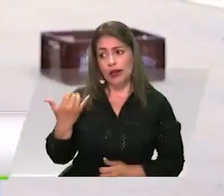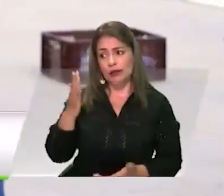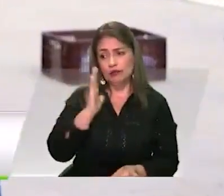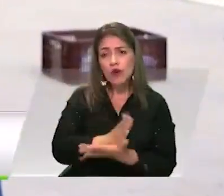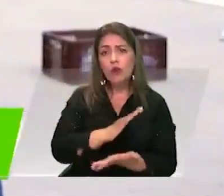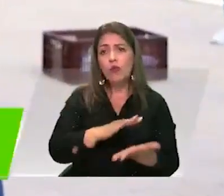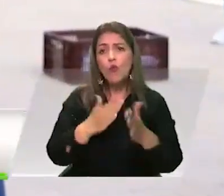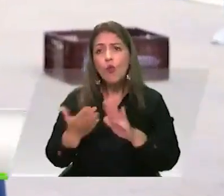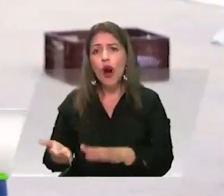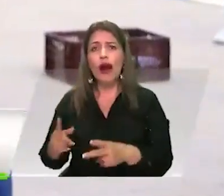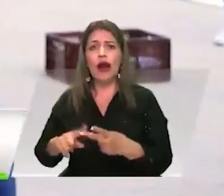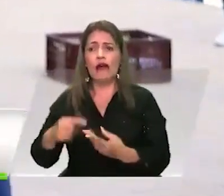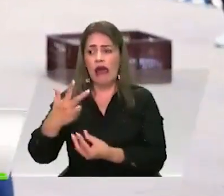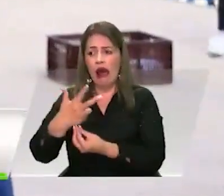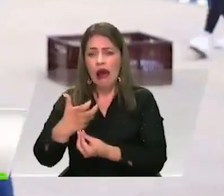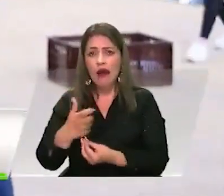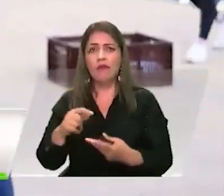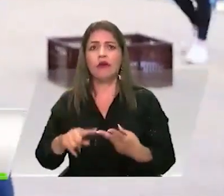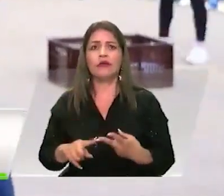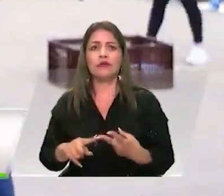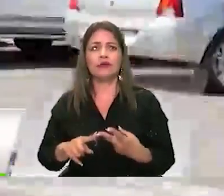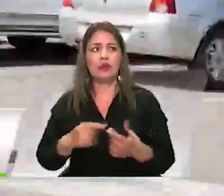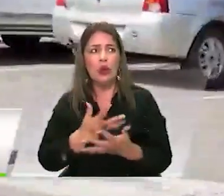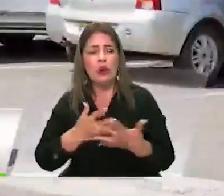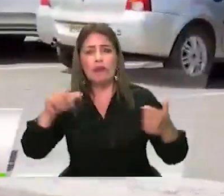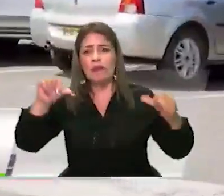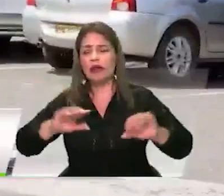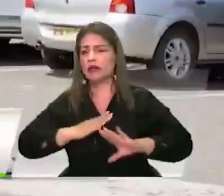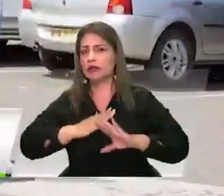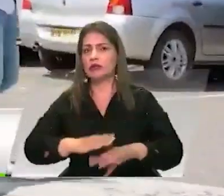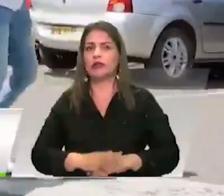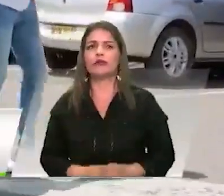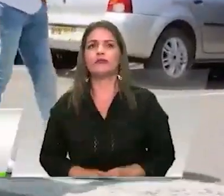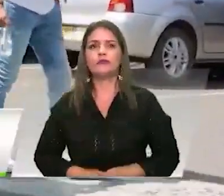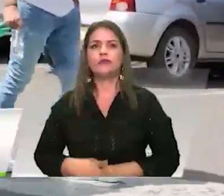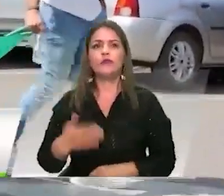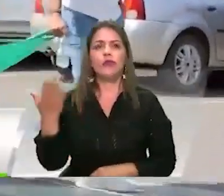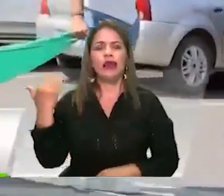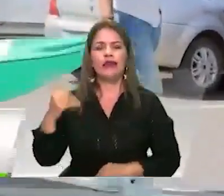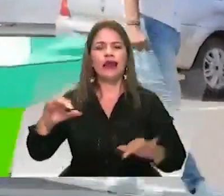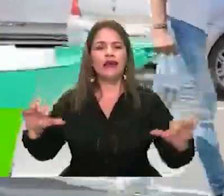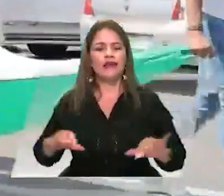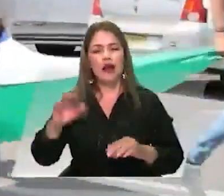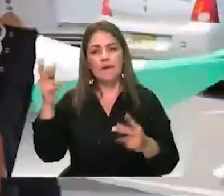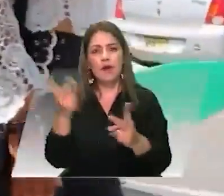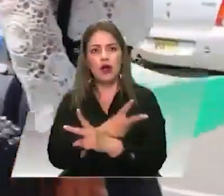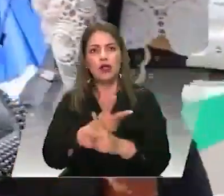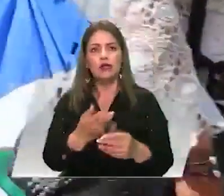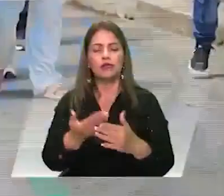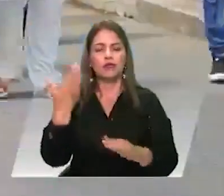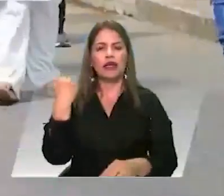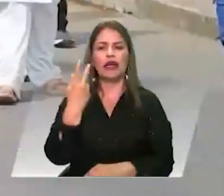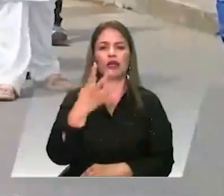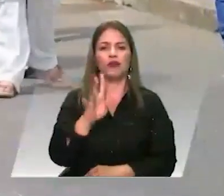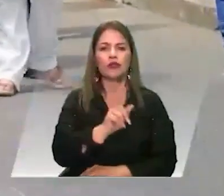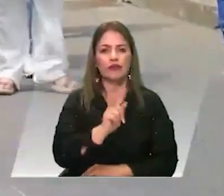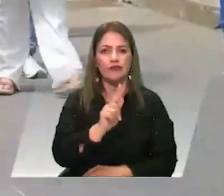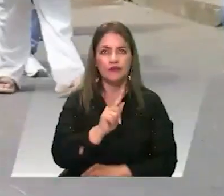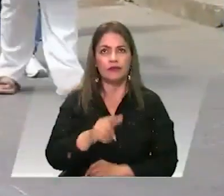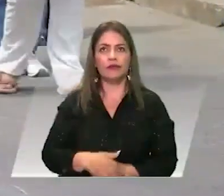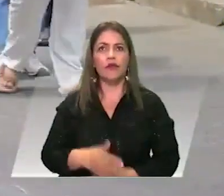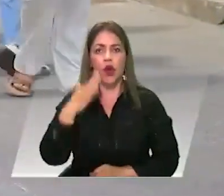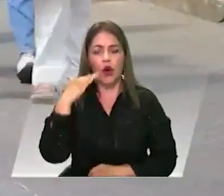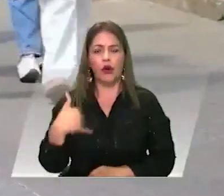falleciendo bajo armas, bajo atentados. El último hecho violento se registró el pasado 14 de febrero, donde dos jóvenes